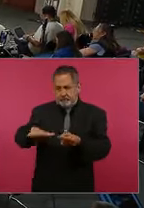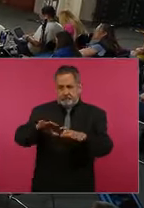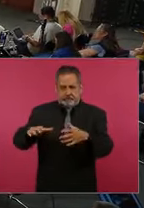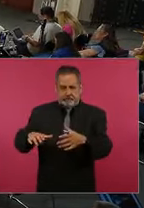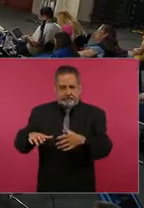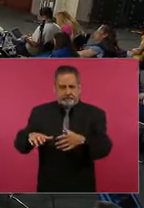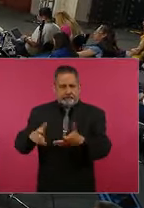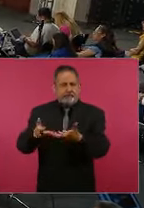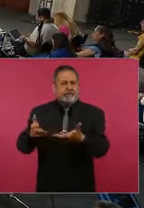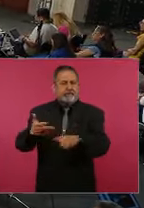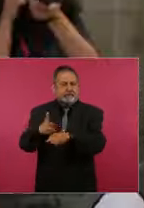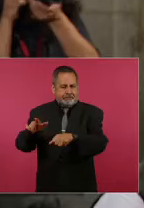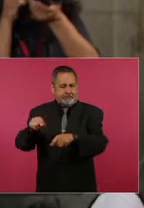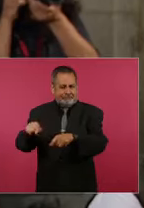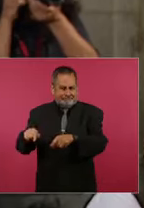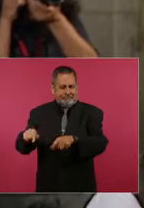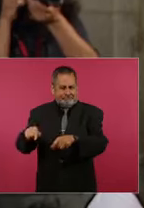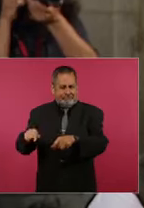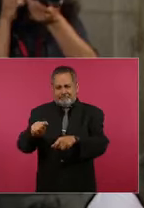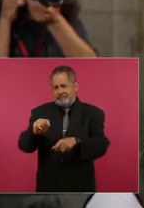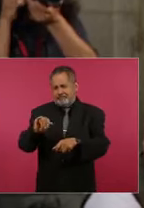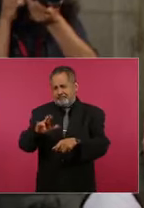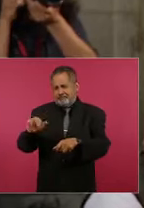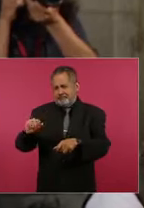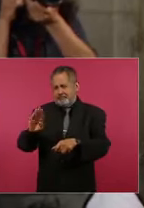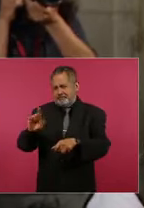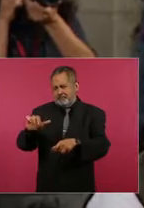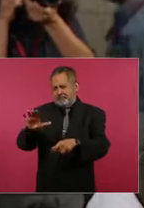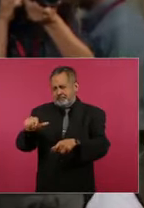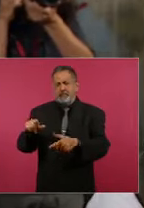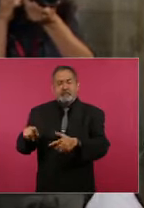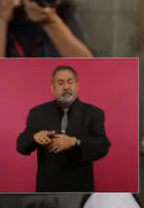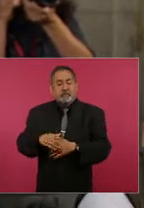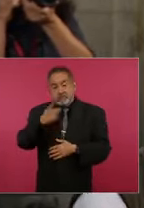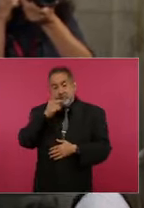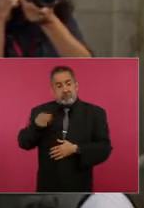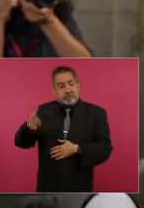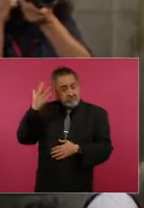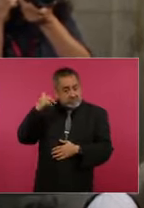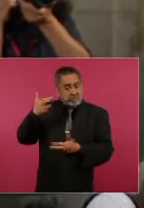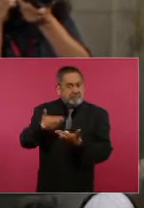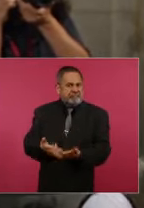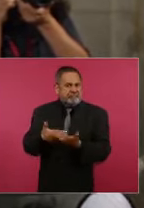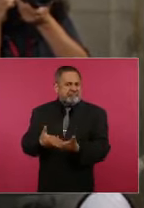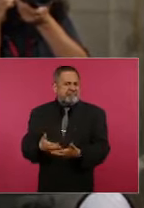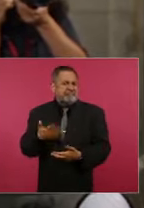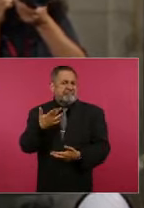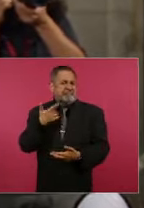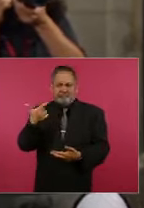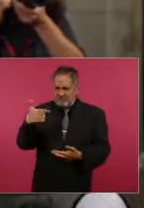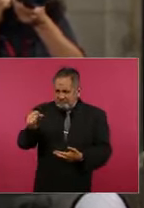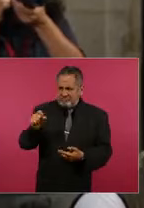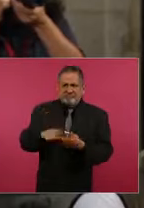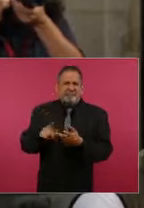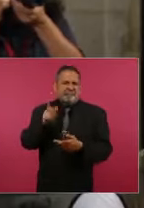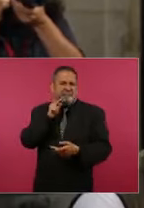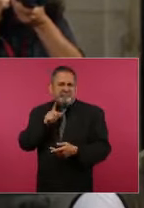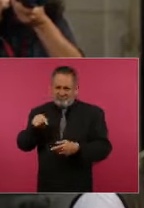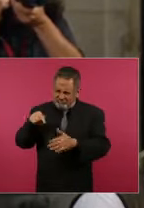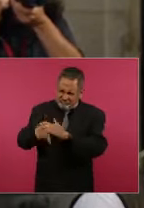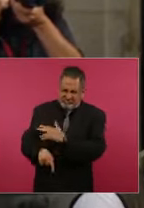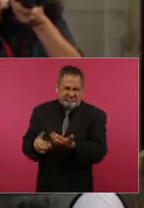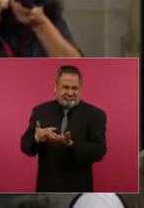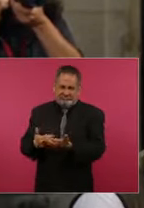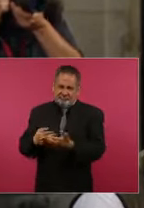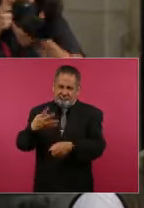de Tierra Blanca, fue anunciado en su momento como uno de los yacimientos de gas y petróleo más grandes del país, el cuarto